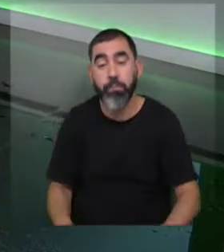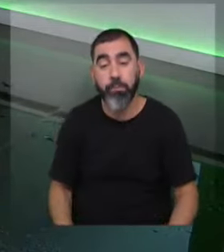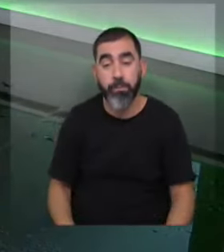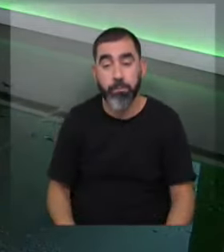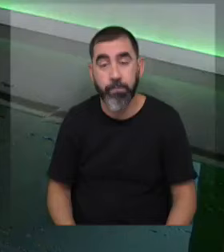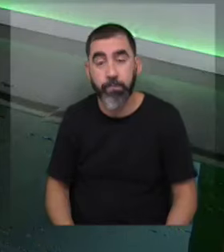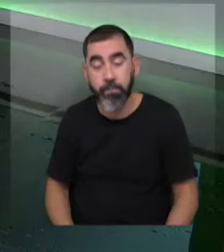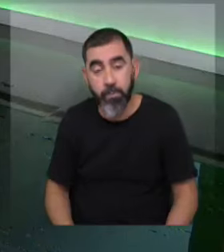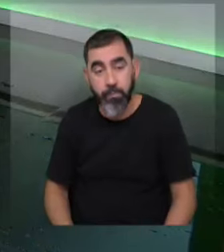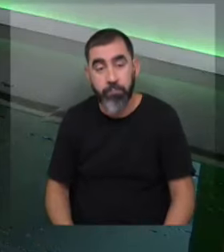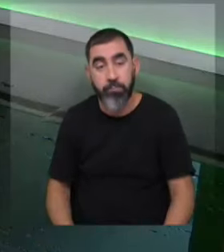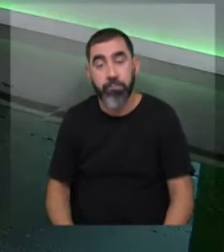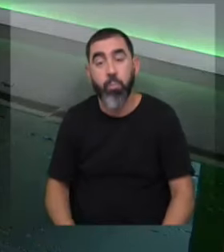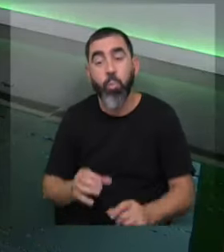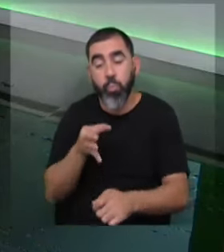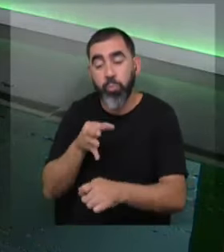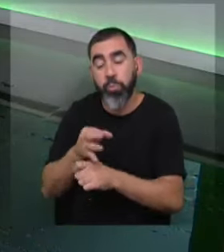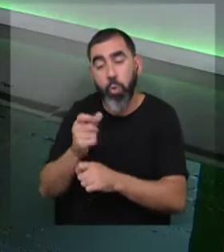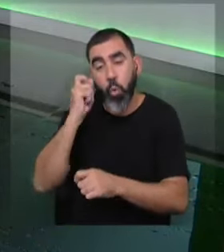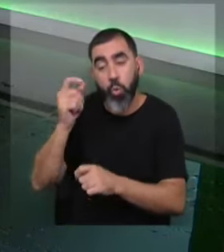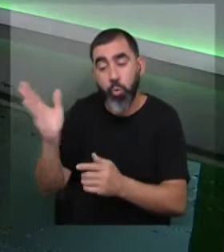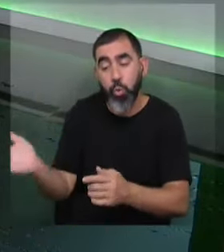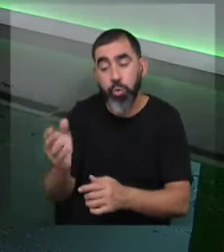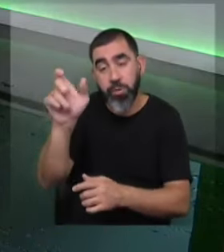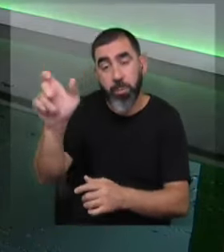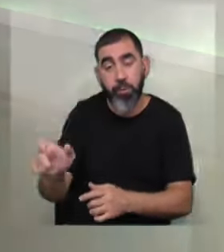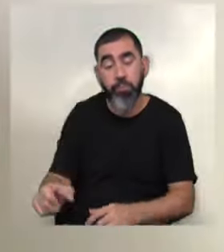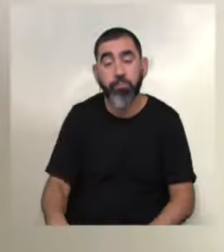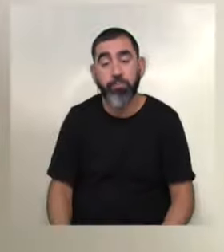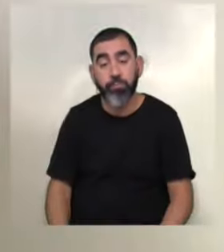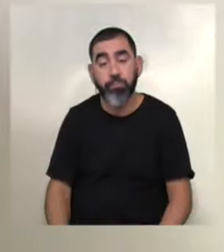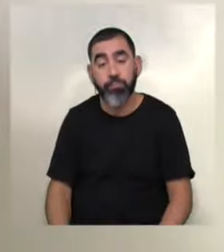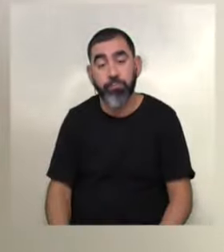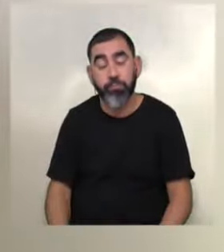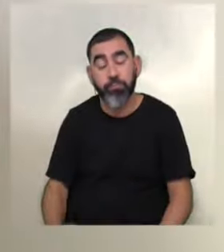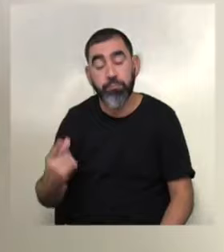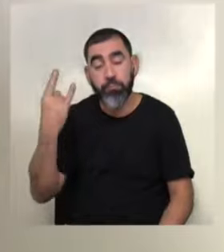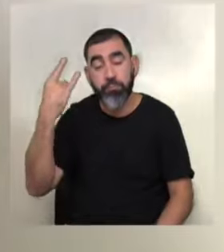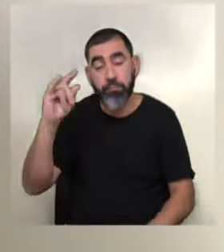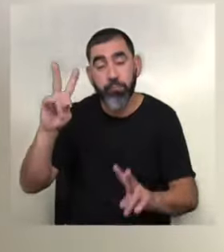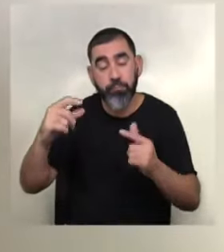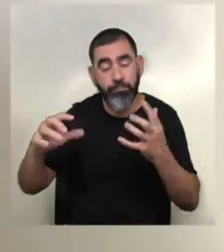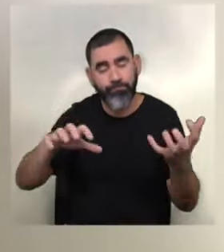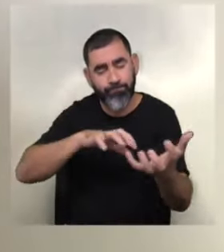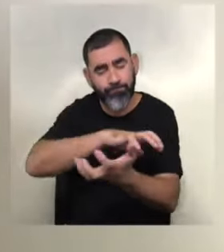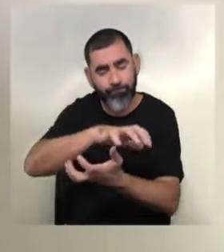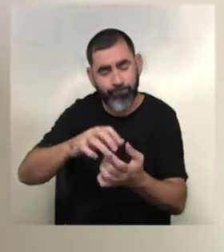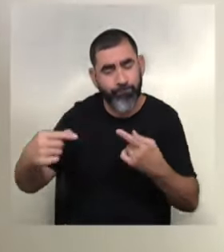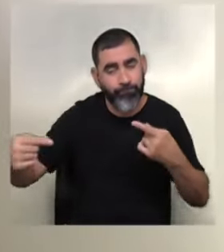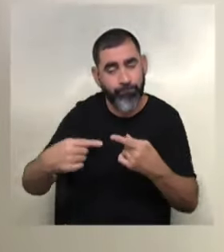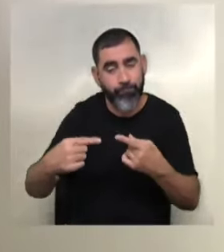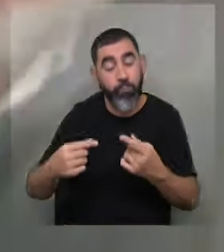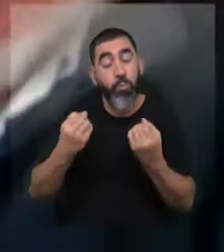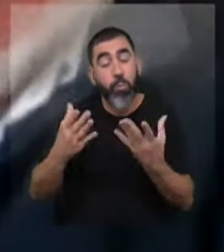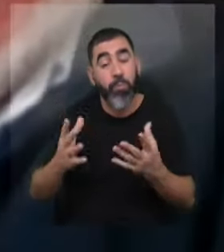cómo se transfiere ese conocimiento además al productor? Bueno, el tema de la ganadería es un tema controversial porque se